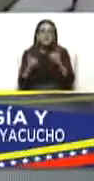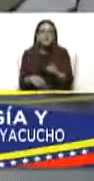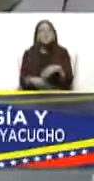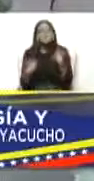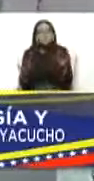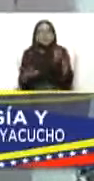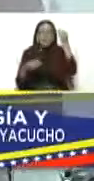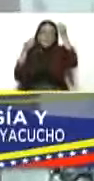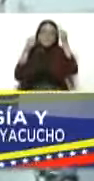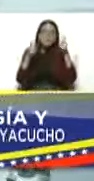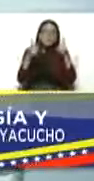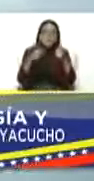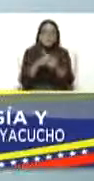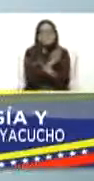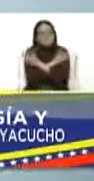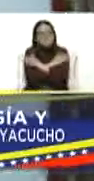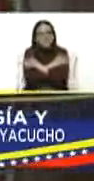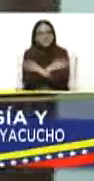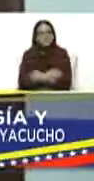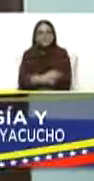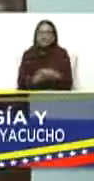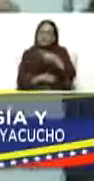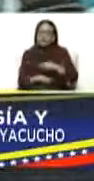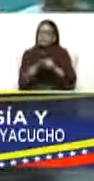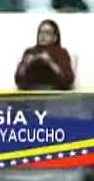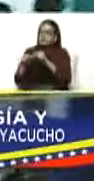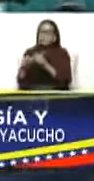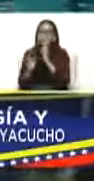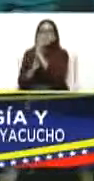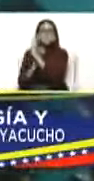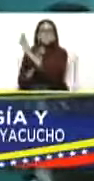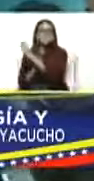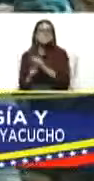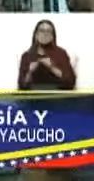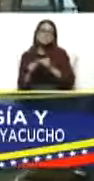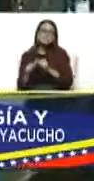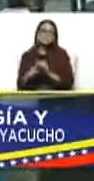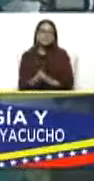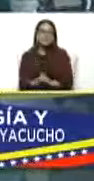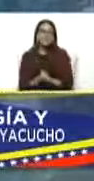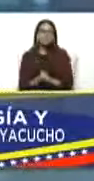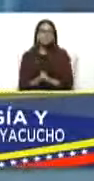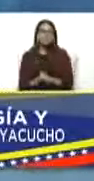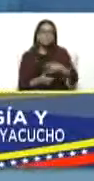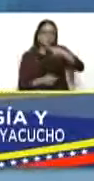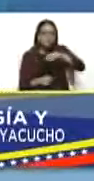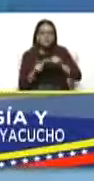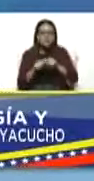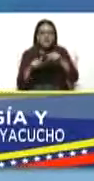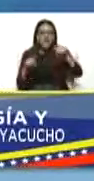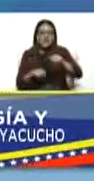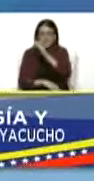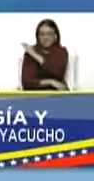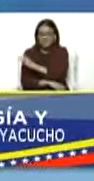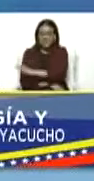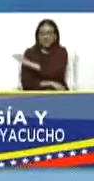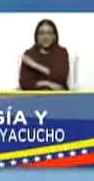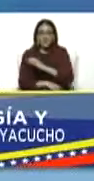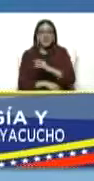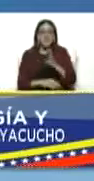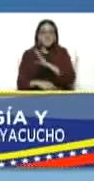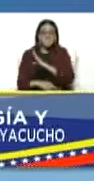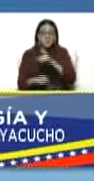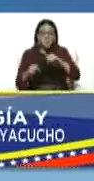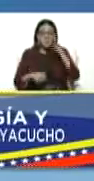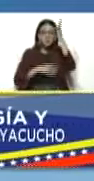pues, gracias, doctora María Cobo. Aquí estamos en la Clínica Popular de Puerto Ayacucho, José María